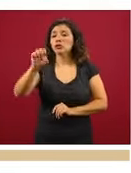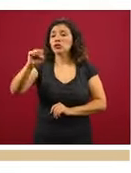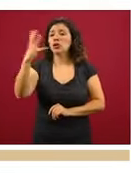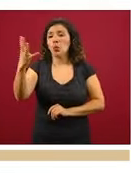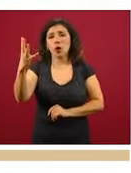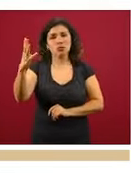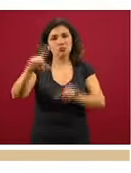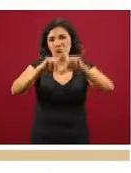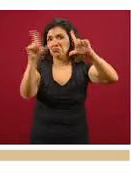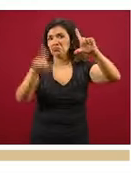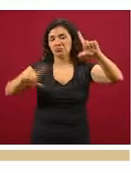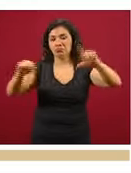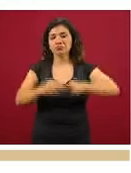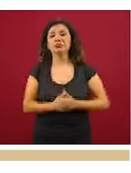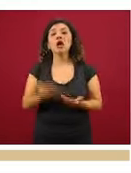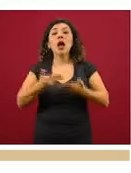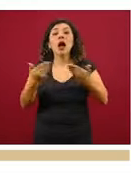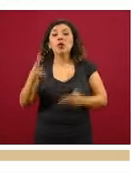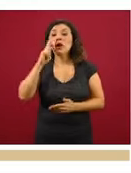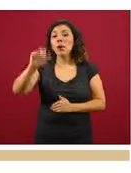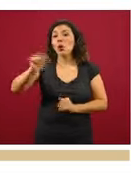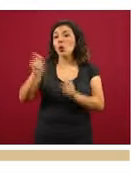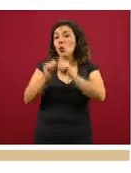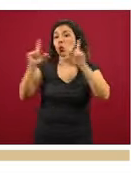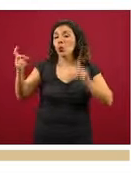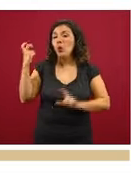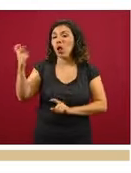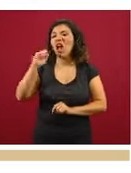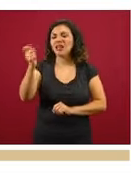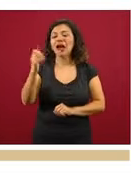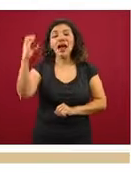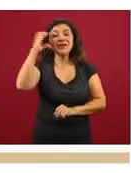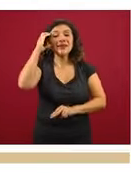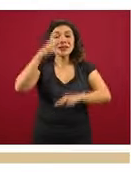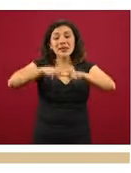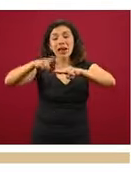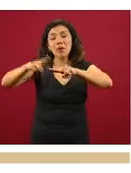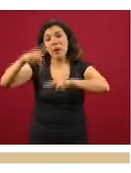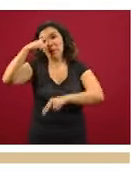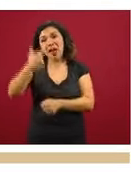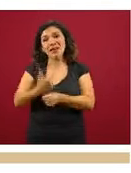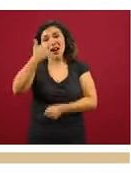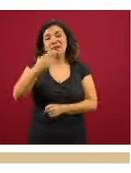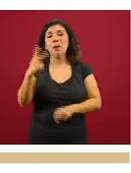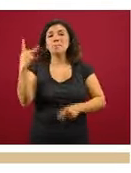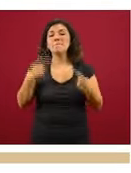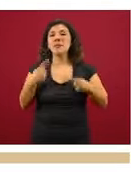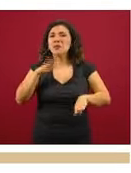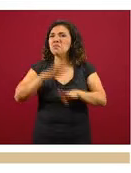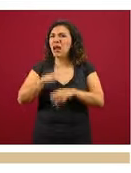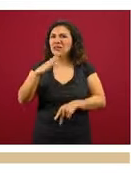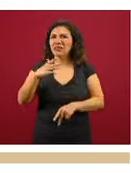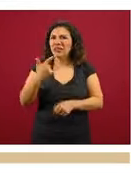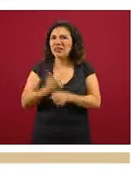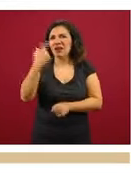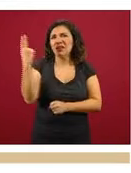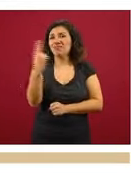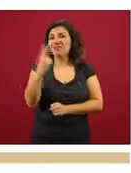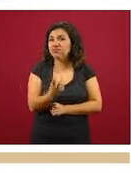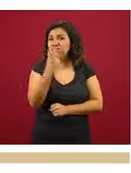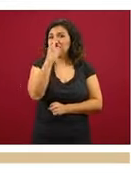17.964 en todo el país. Veamos la siguiente diapositiva, que son las camas con ventilador para los pacientes más